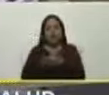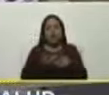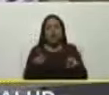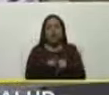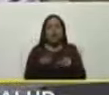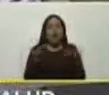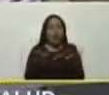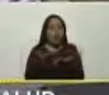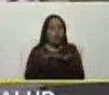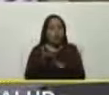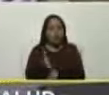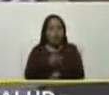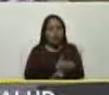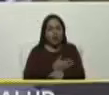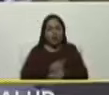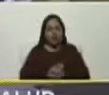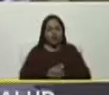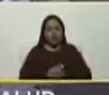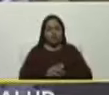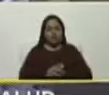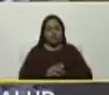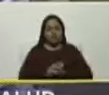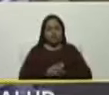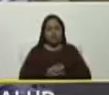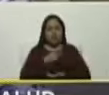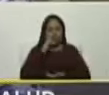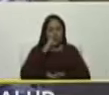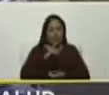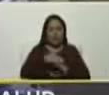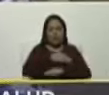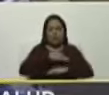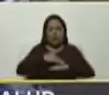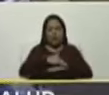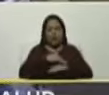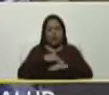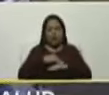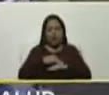estuve viendo al ministro Márquez, a la ministra Yelitze,